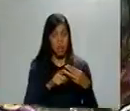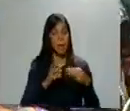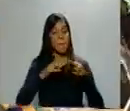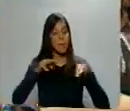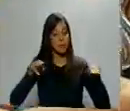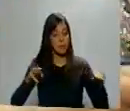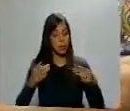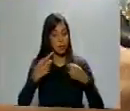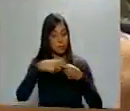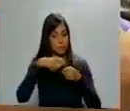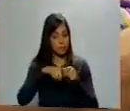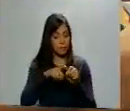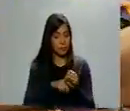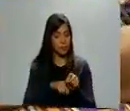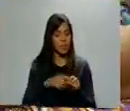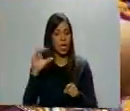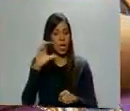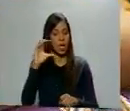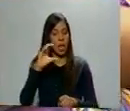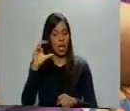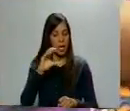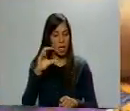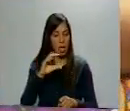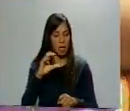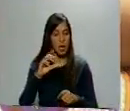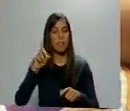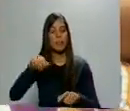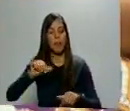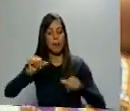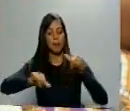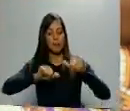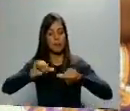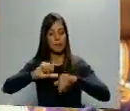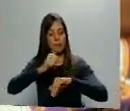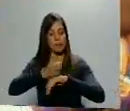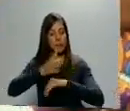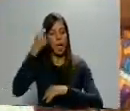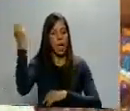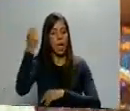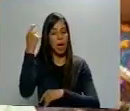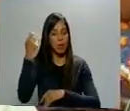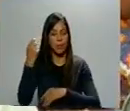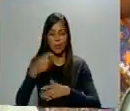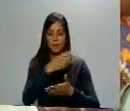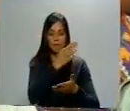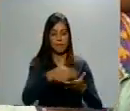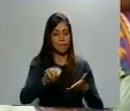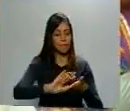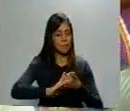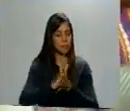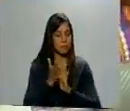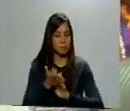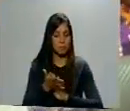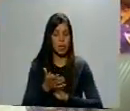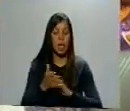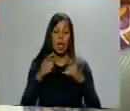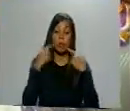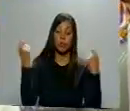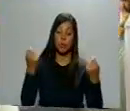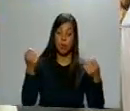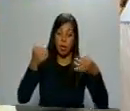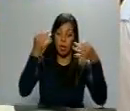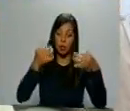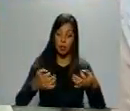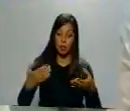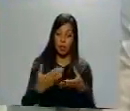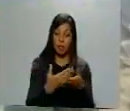metropolitana de Caracas y el distrito del Alto Apure, sus órganos y entes adscritos a partir de la publicación del presente